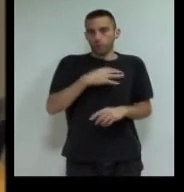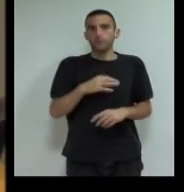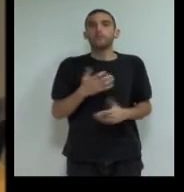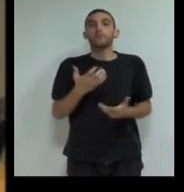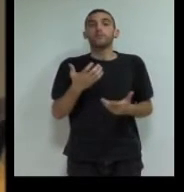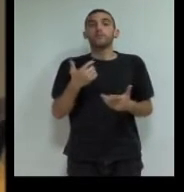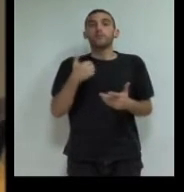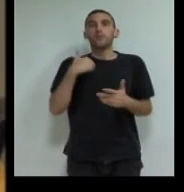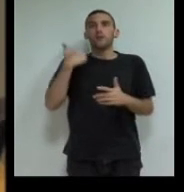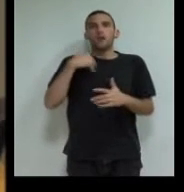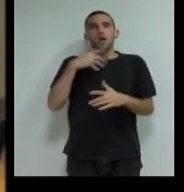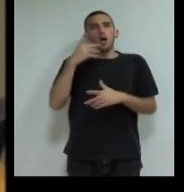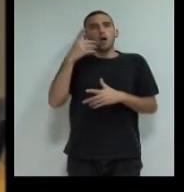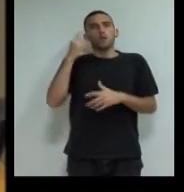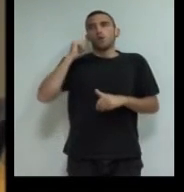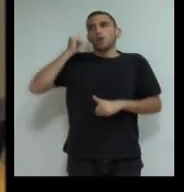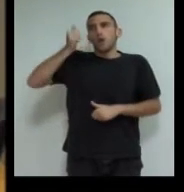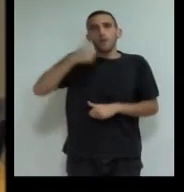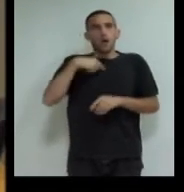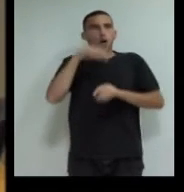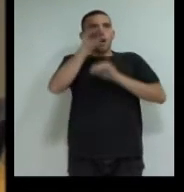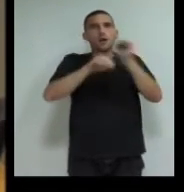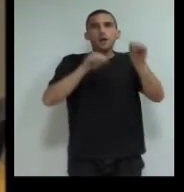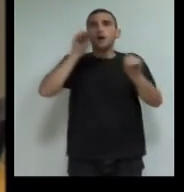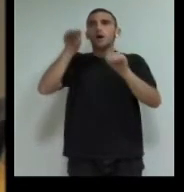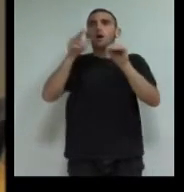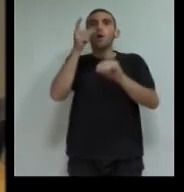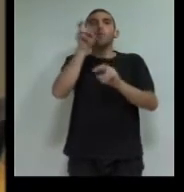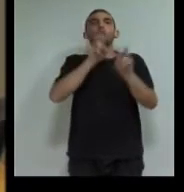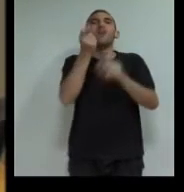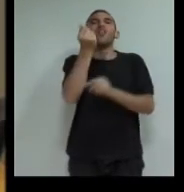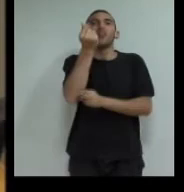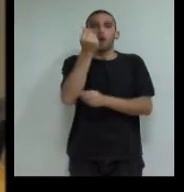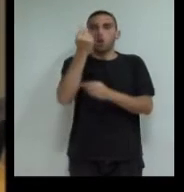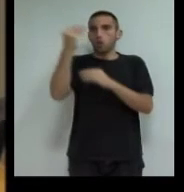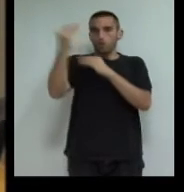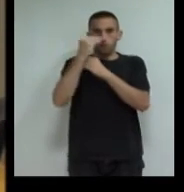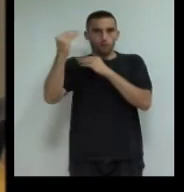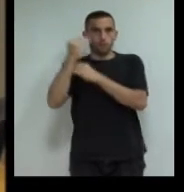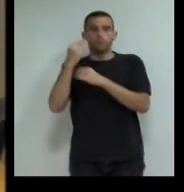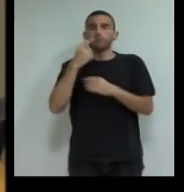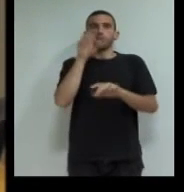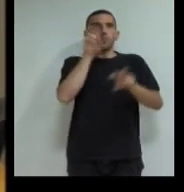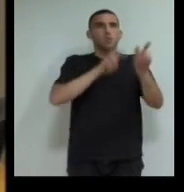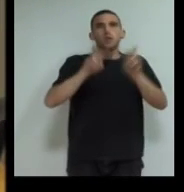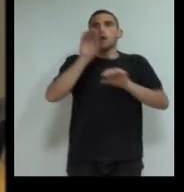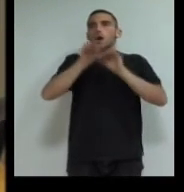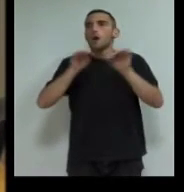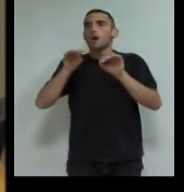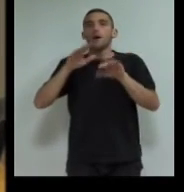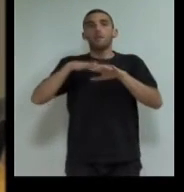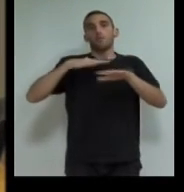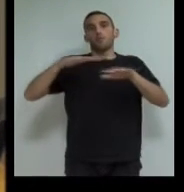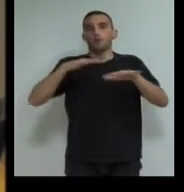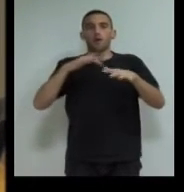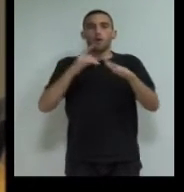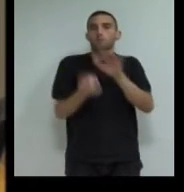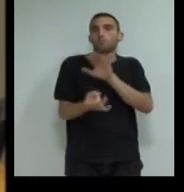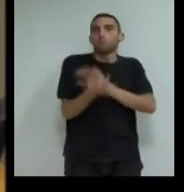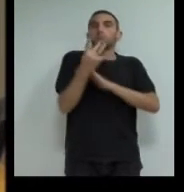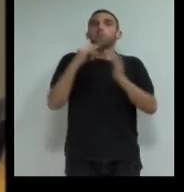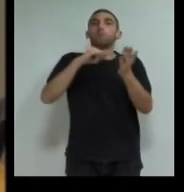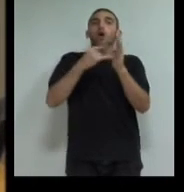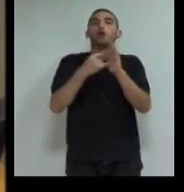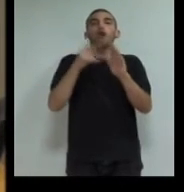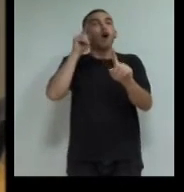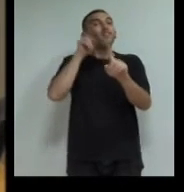Llevo mucho tiempo buscando fondos y moviéndome en la búsqueda de fondos para poner en marcha proyectos que creo que pueden tener una